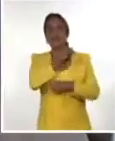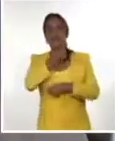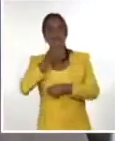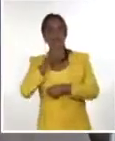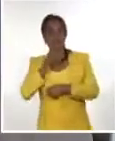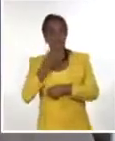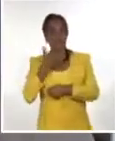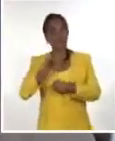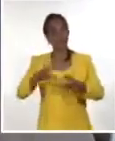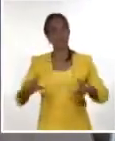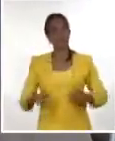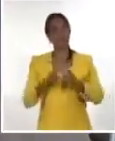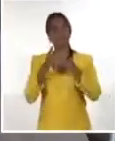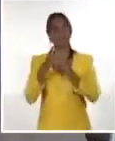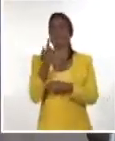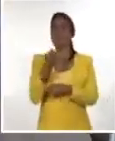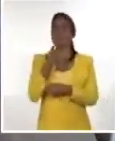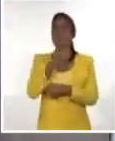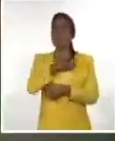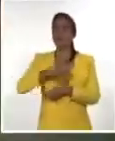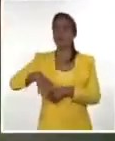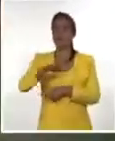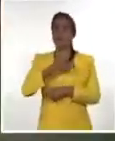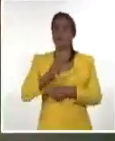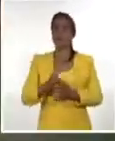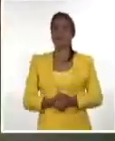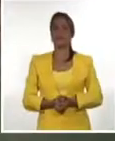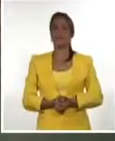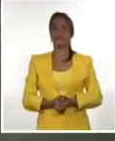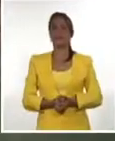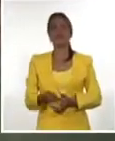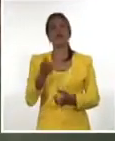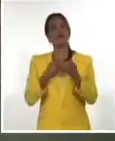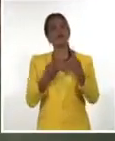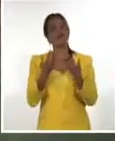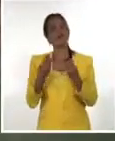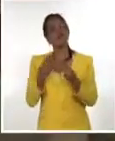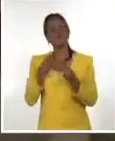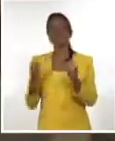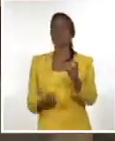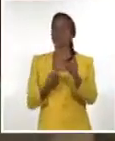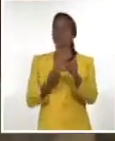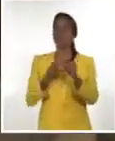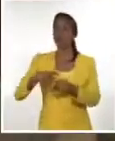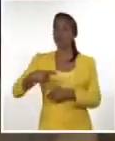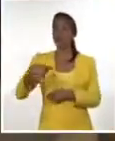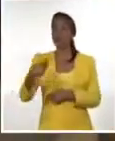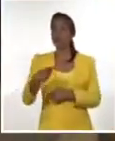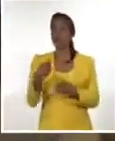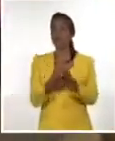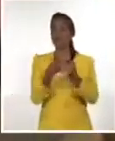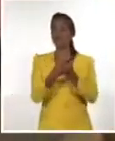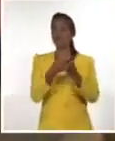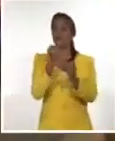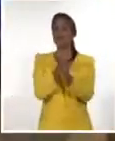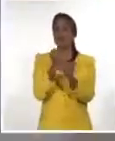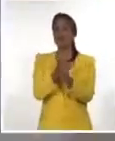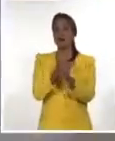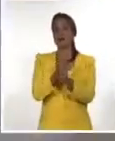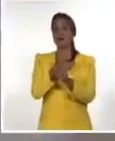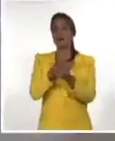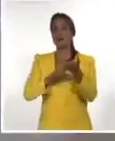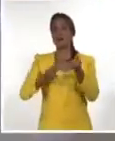las necesidades básicas del país. Muchos son los desafíos constantes que enfrentan los trabajadores de Arasol